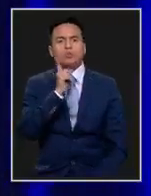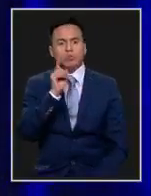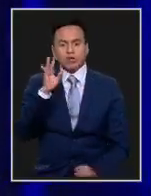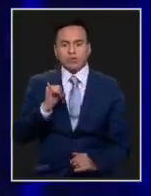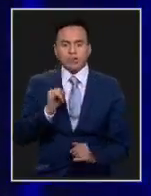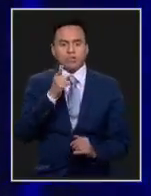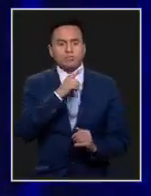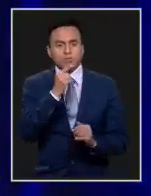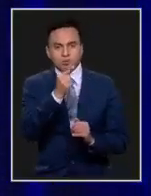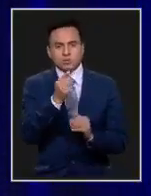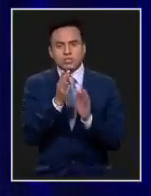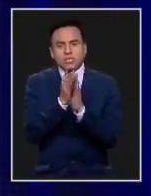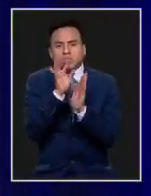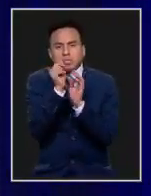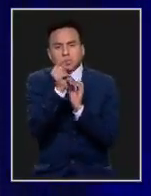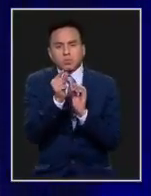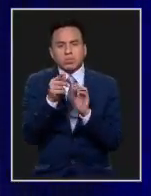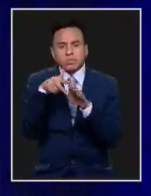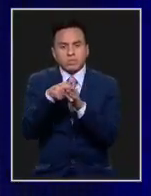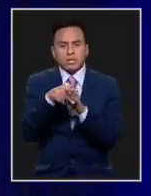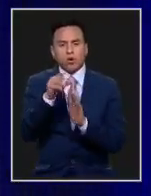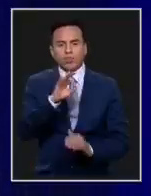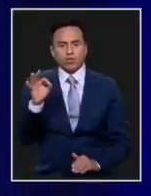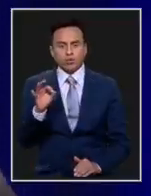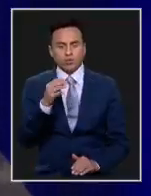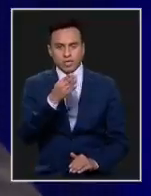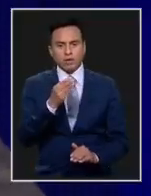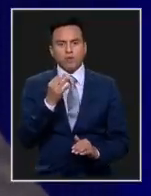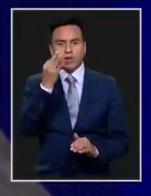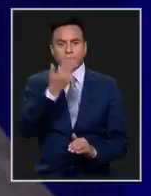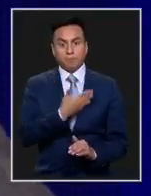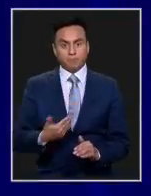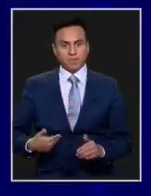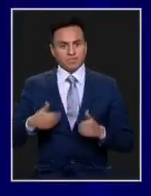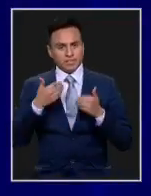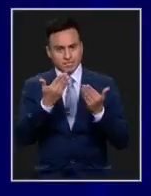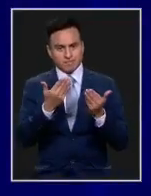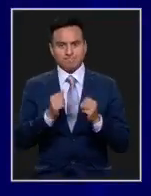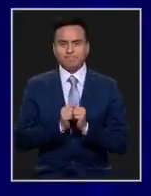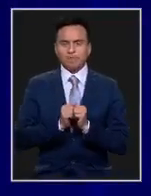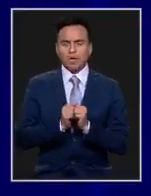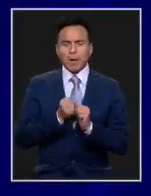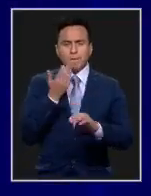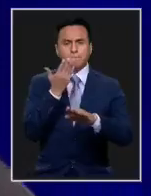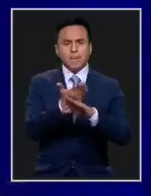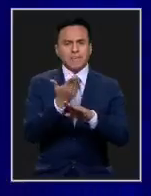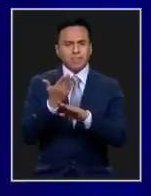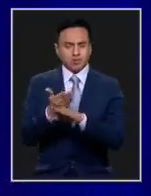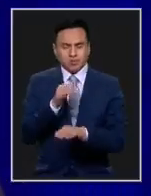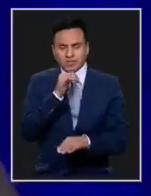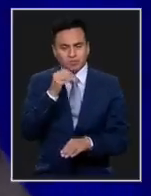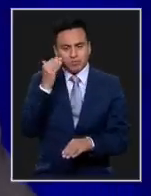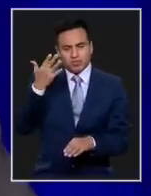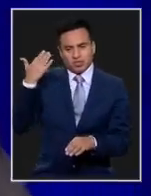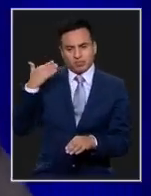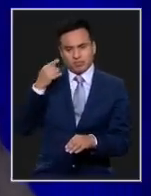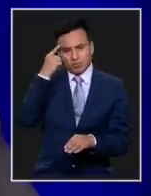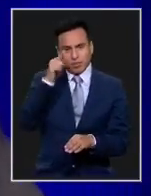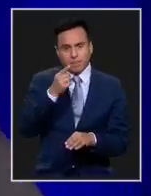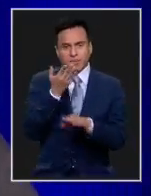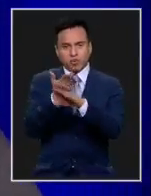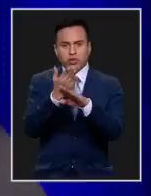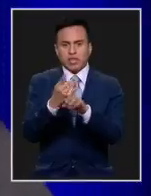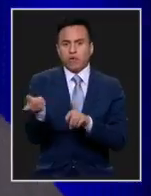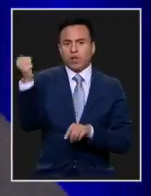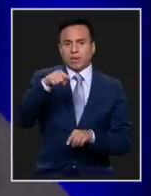y yo quiero pediros segunditos que interrumpió serios antón si usted fuese presidente hubiese pedido era muy chico ya lo sé hubiese pedido que